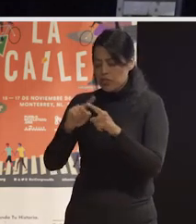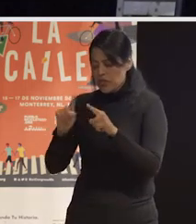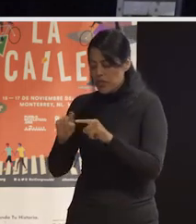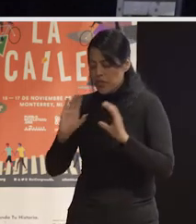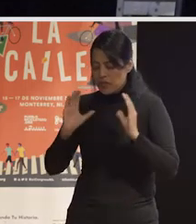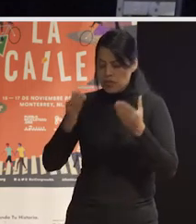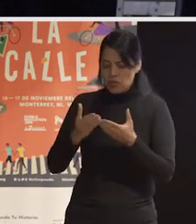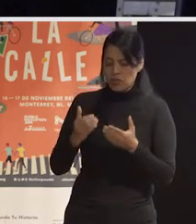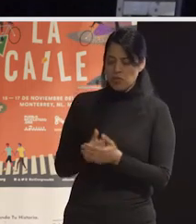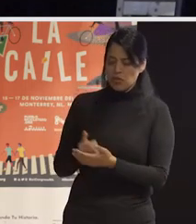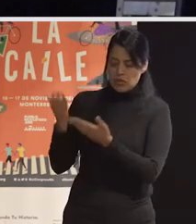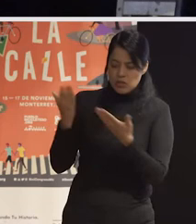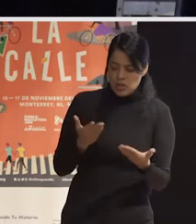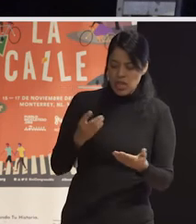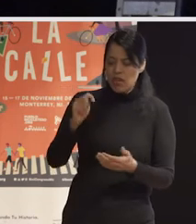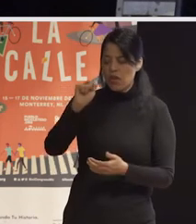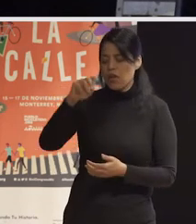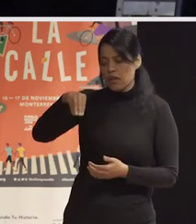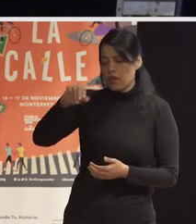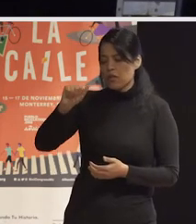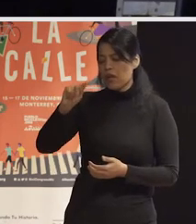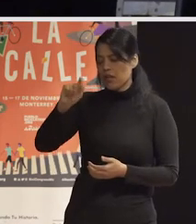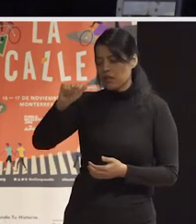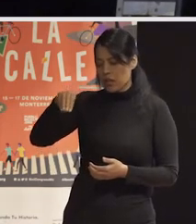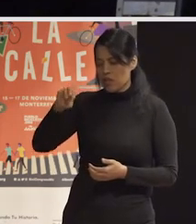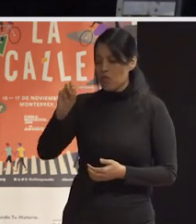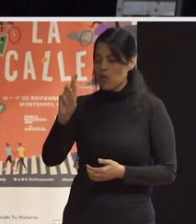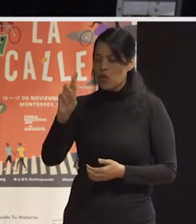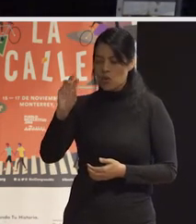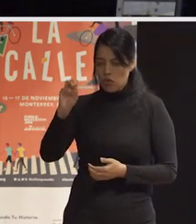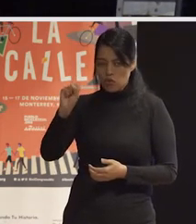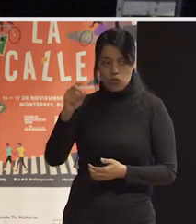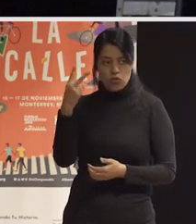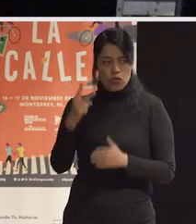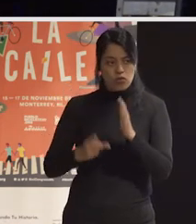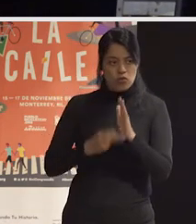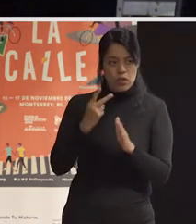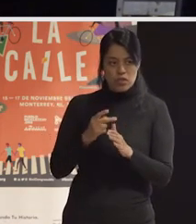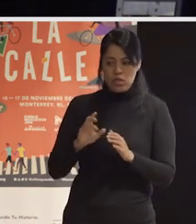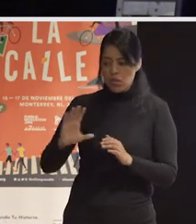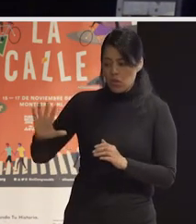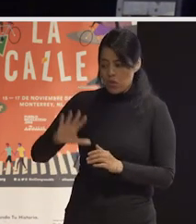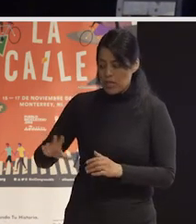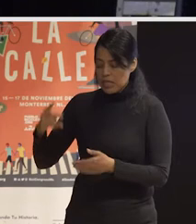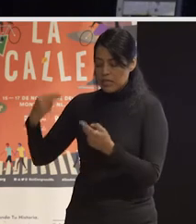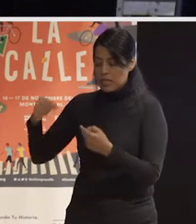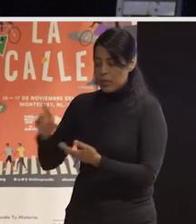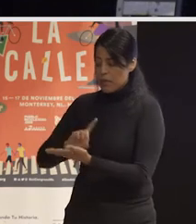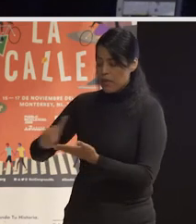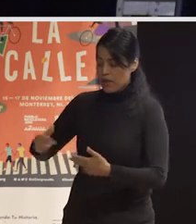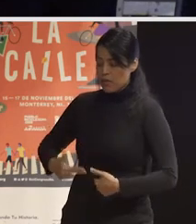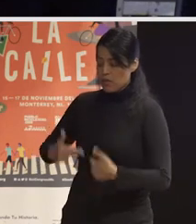hemos llegado matamoros dos veces una vez con una una vecindad que se llama derechos humanos y